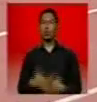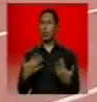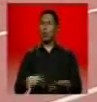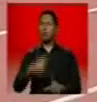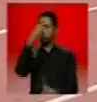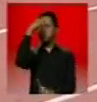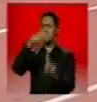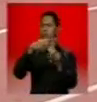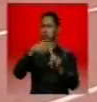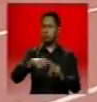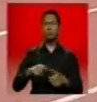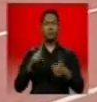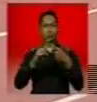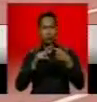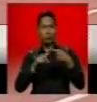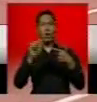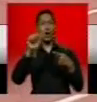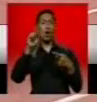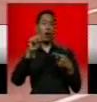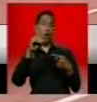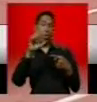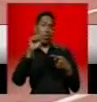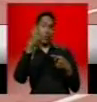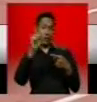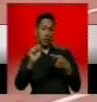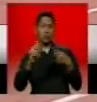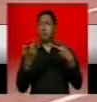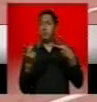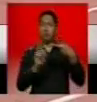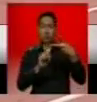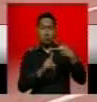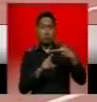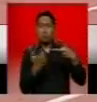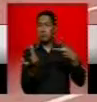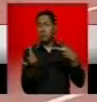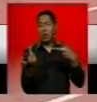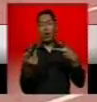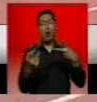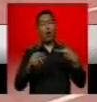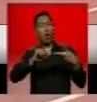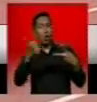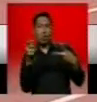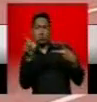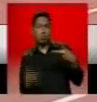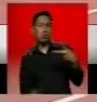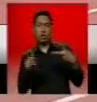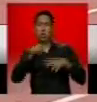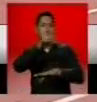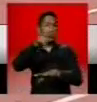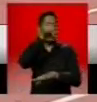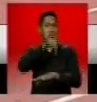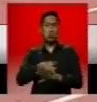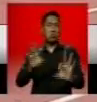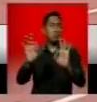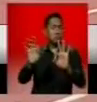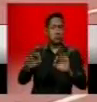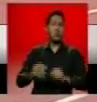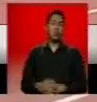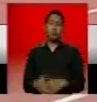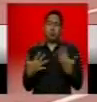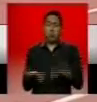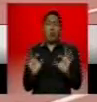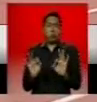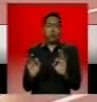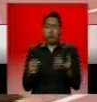puede andrés 8 es campeón panamericano y se puede que esté peleando y rossi en el campeonato mundial en roma quedó entre los seis primeros y